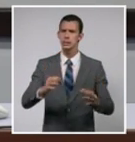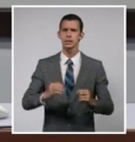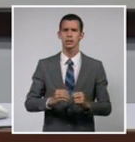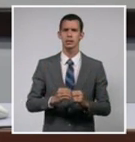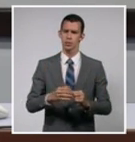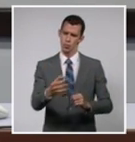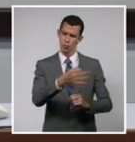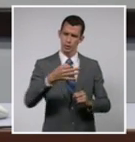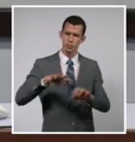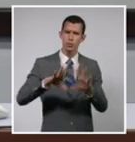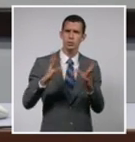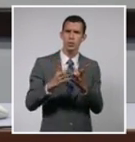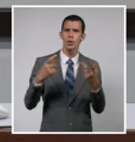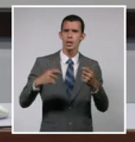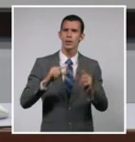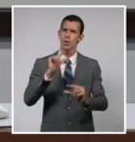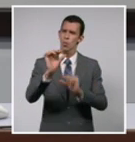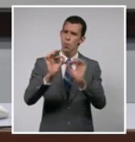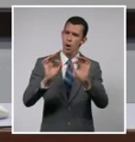acercarlo.